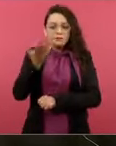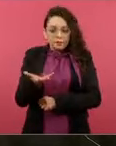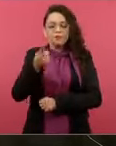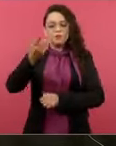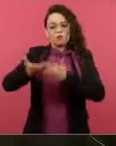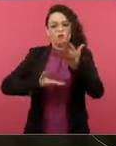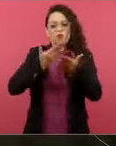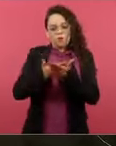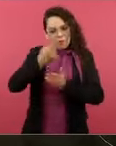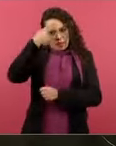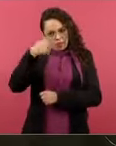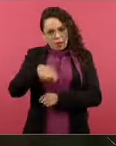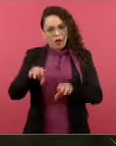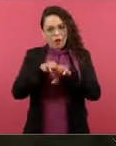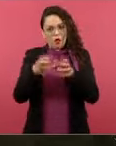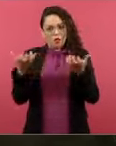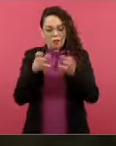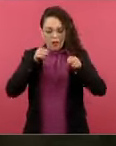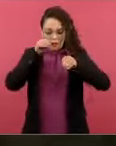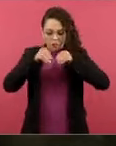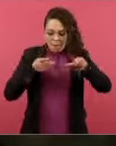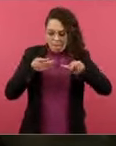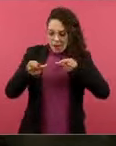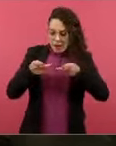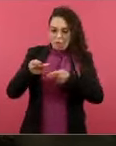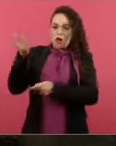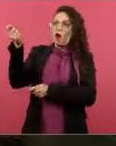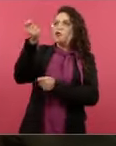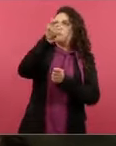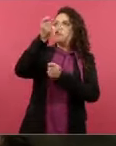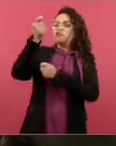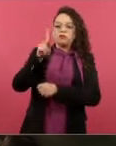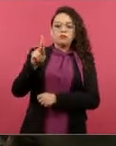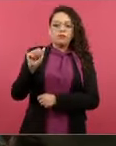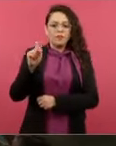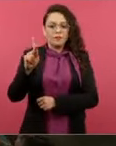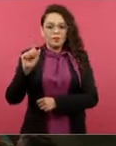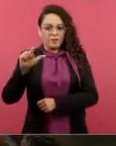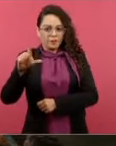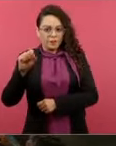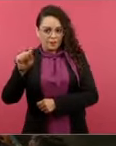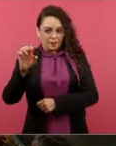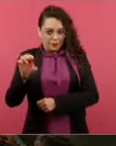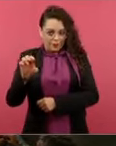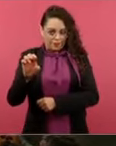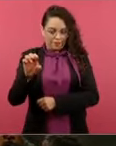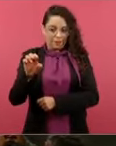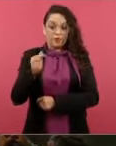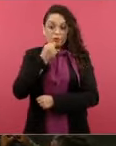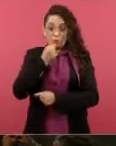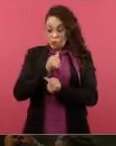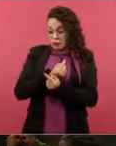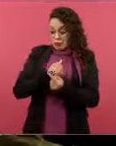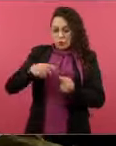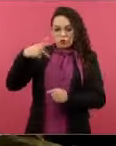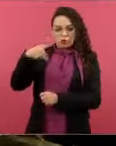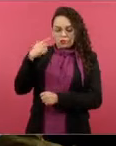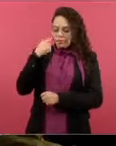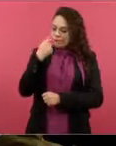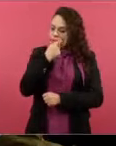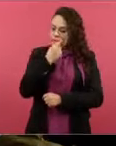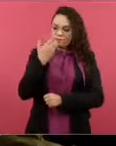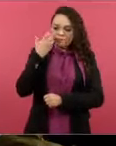proponer un papalote y posteriormente los niños y las niñas van a elegir cómo van